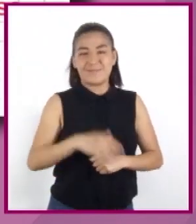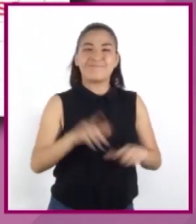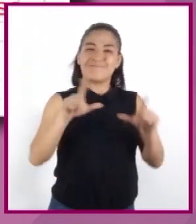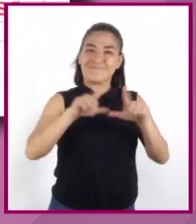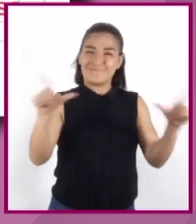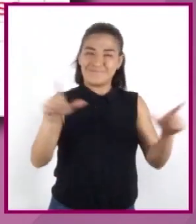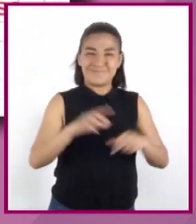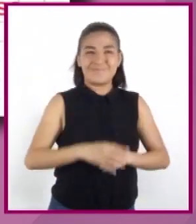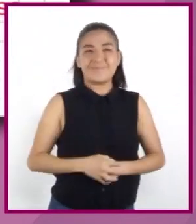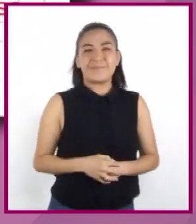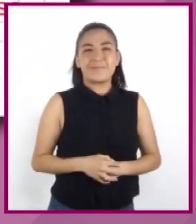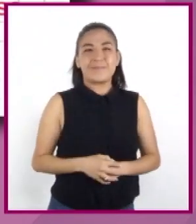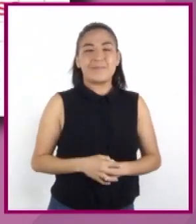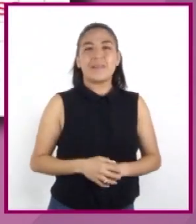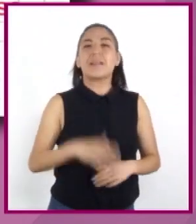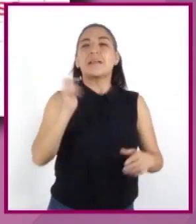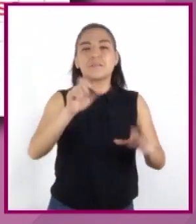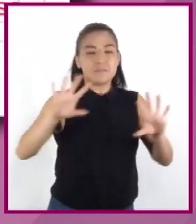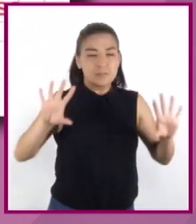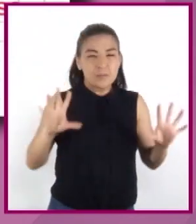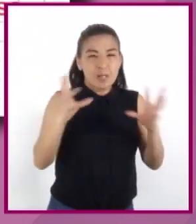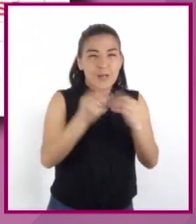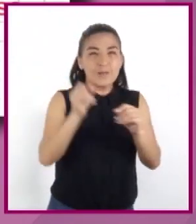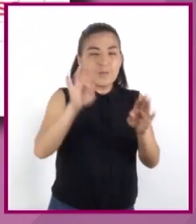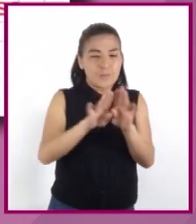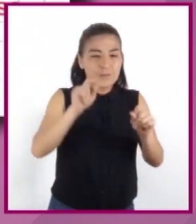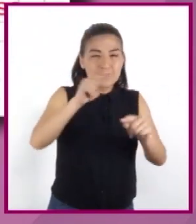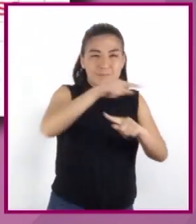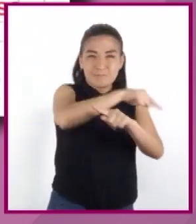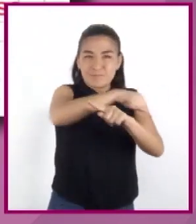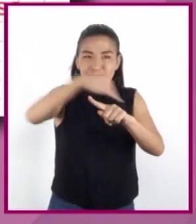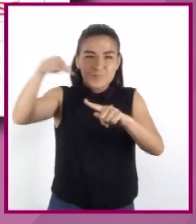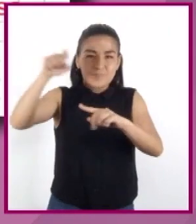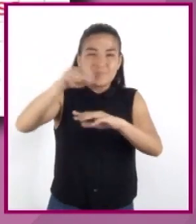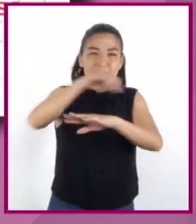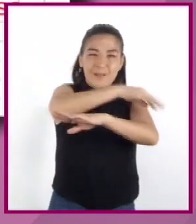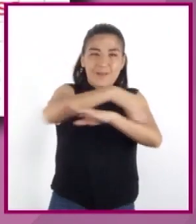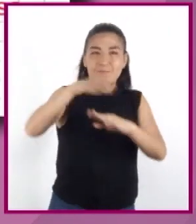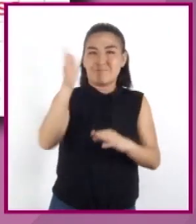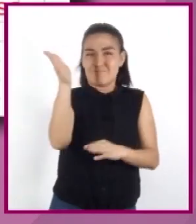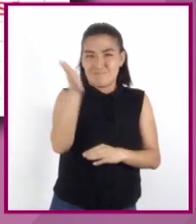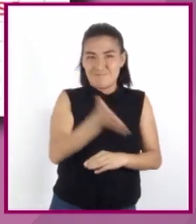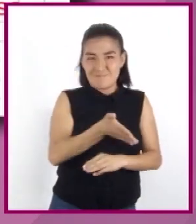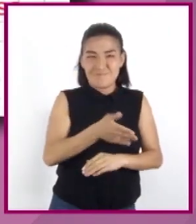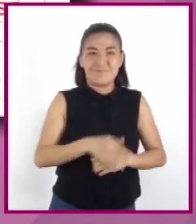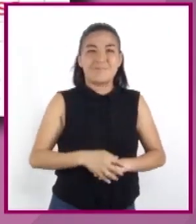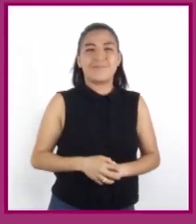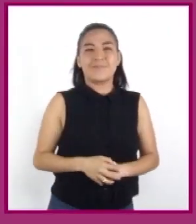¡Listo! Solamente uniremos los puntos y trazaremos una línea recta.